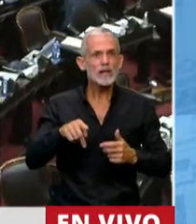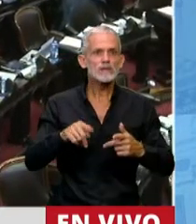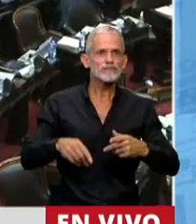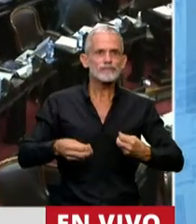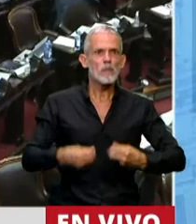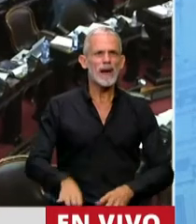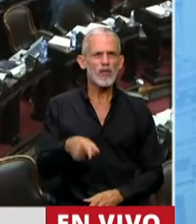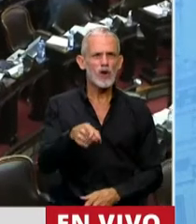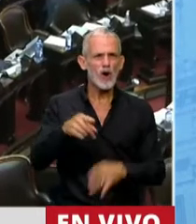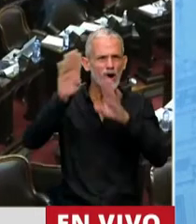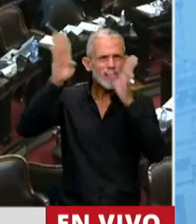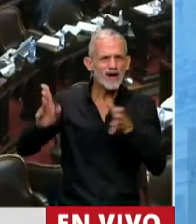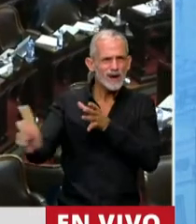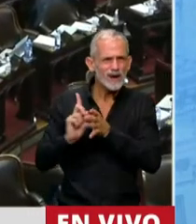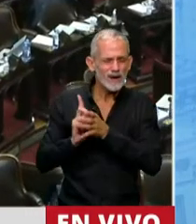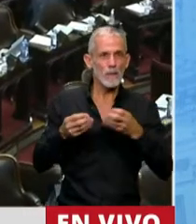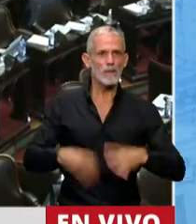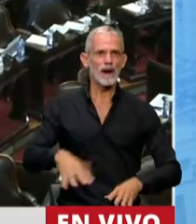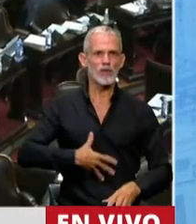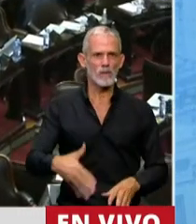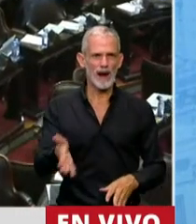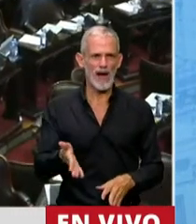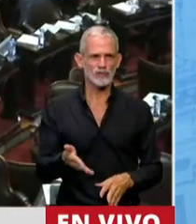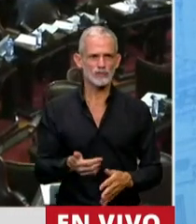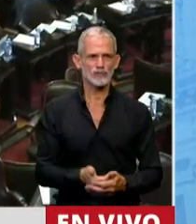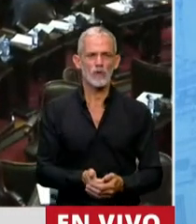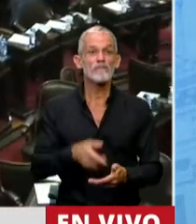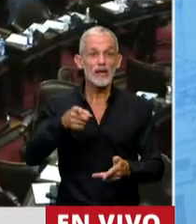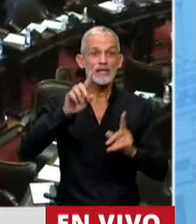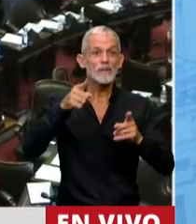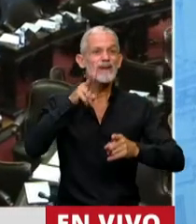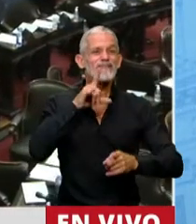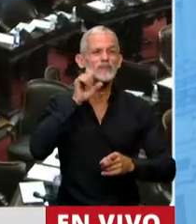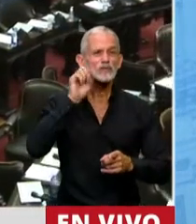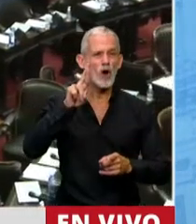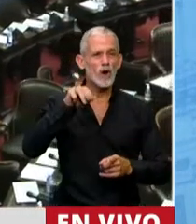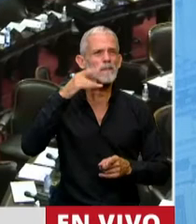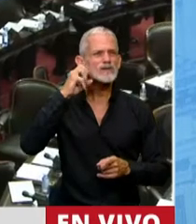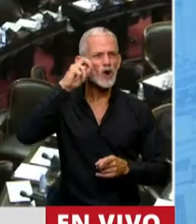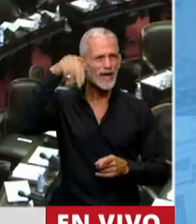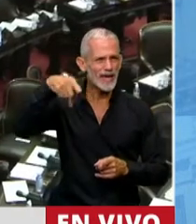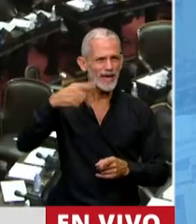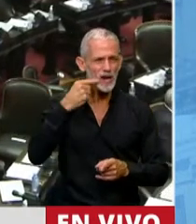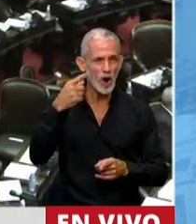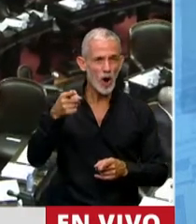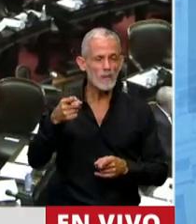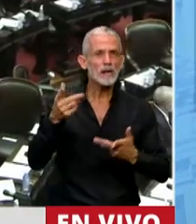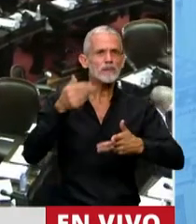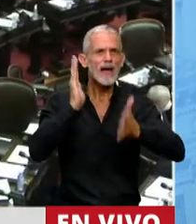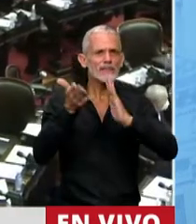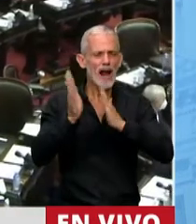el ámbar el embarazo en su centro de aislamiento así también el de víctor mallorquín que estuvo haciendo